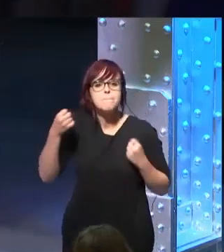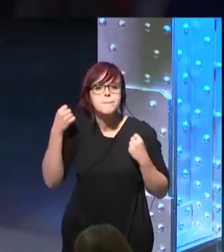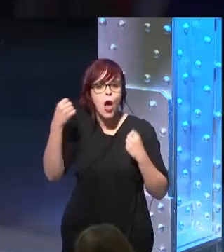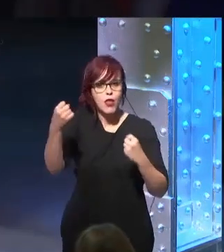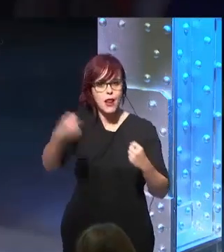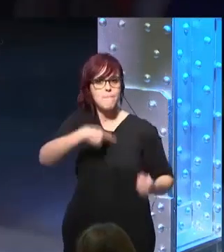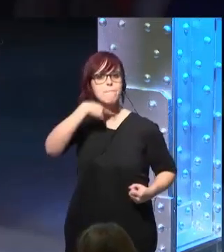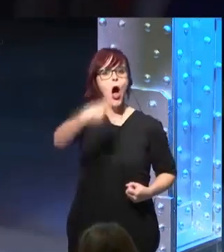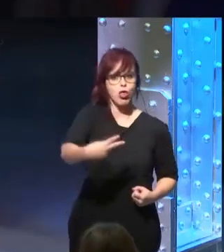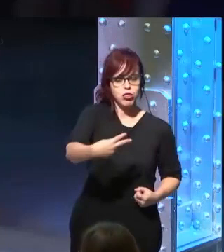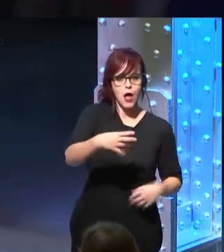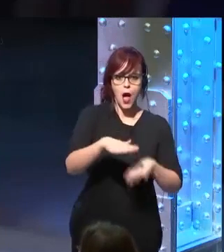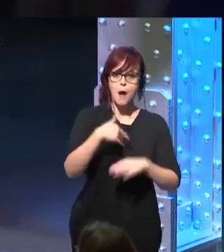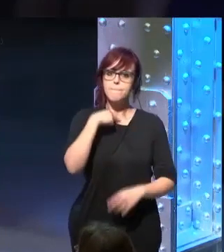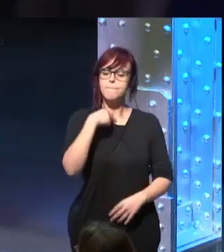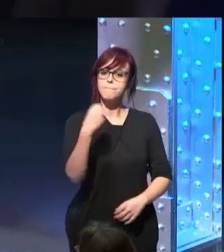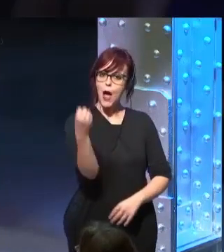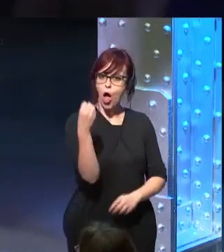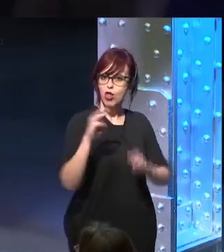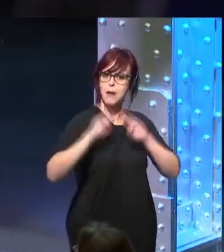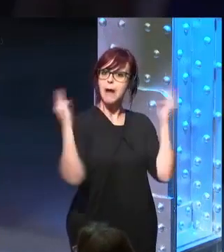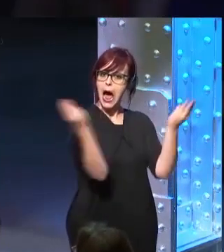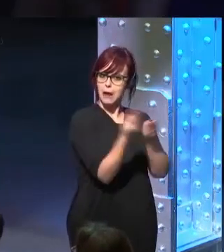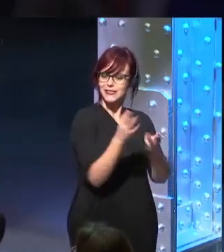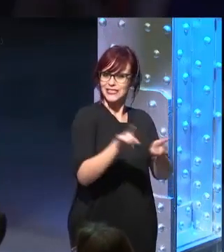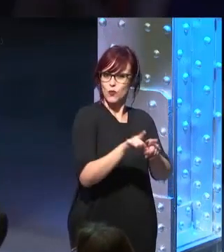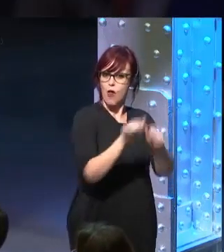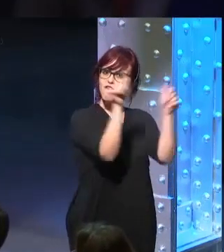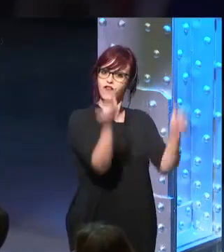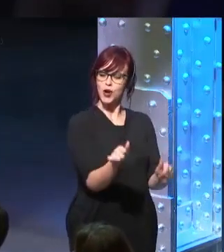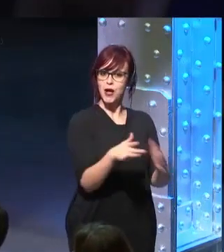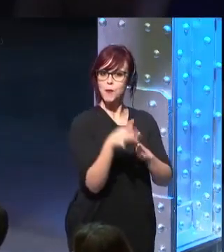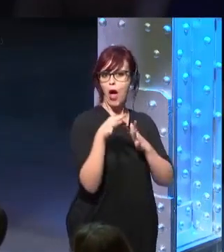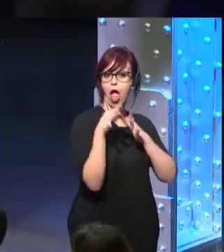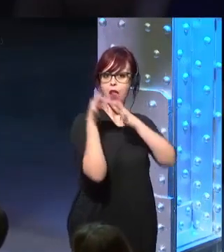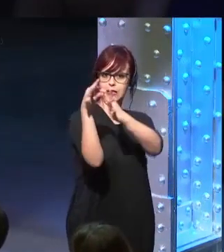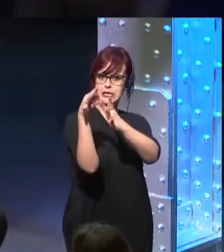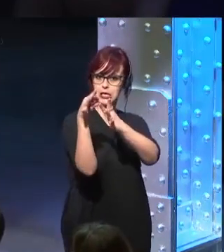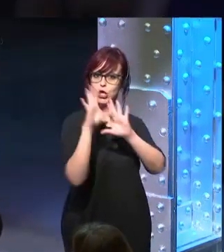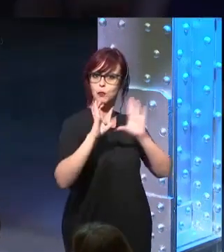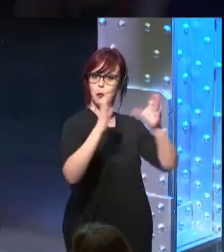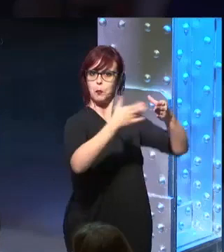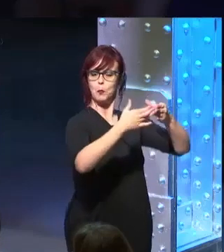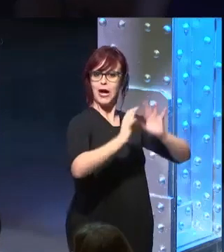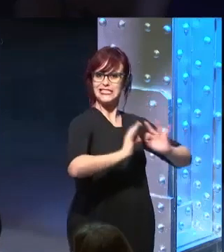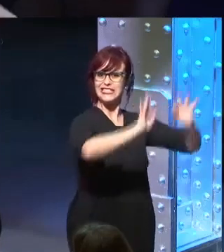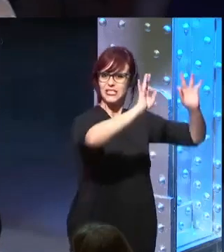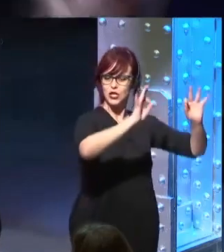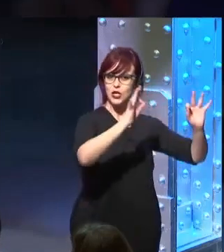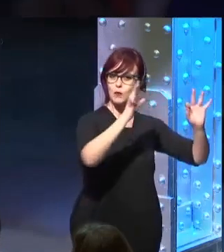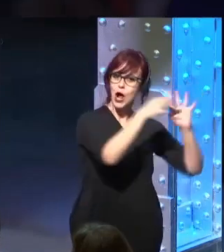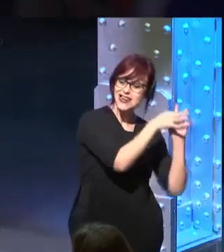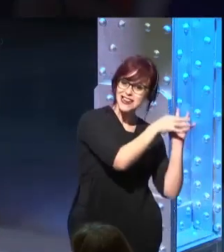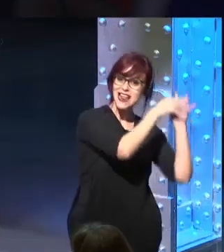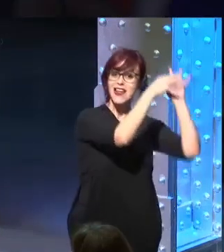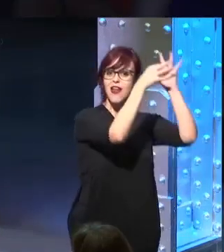el poder de la voz, en el poder parlamentario, por ejemplo, de una forma muy elitista, por decirlo de alguna manera,